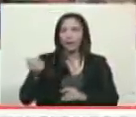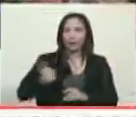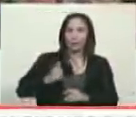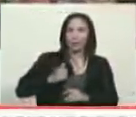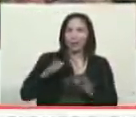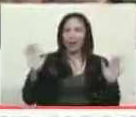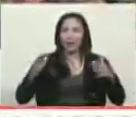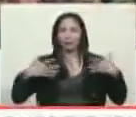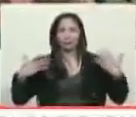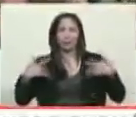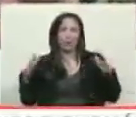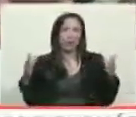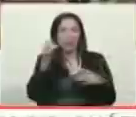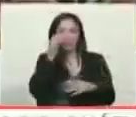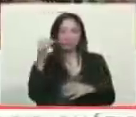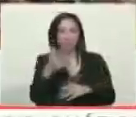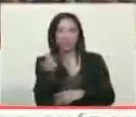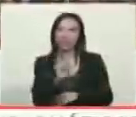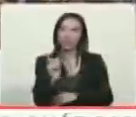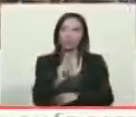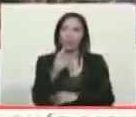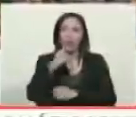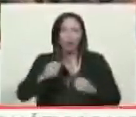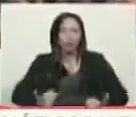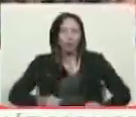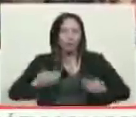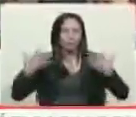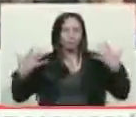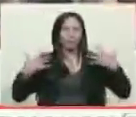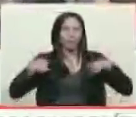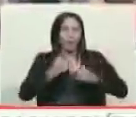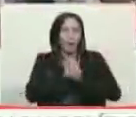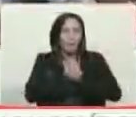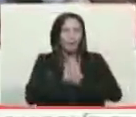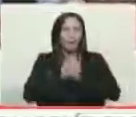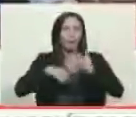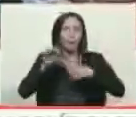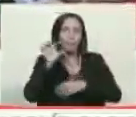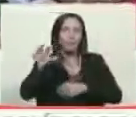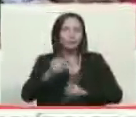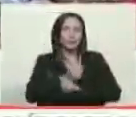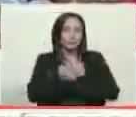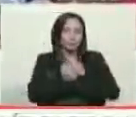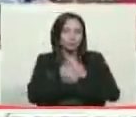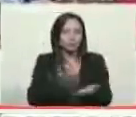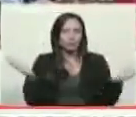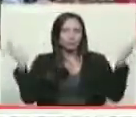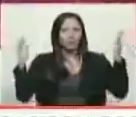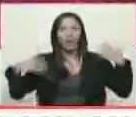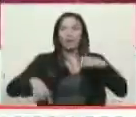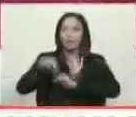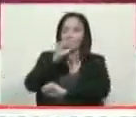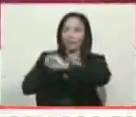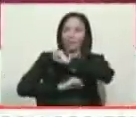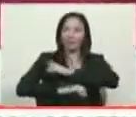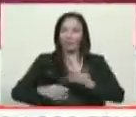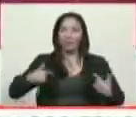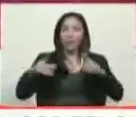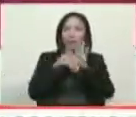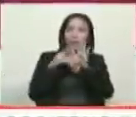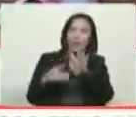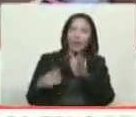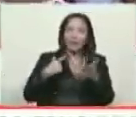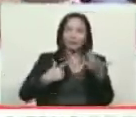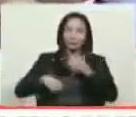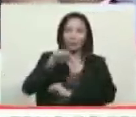calor. Es el calor del amor, el calor de la patria, el calor de defender nuestros derechos, de